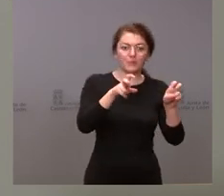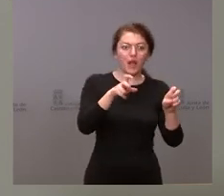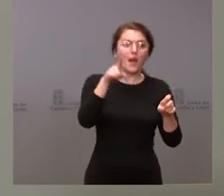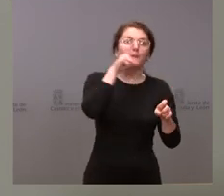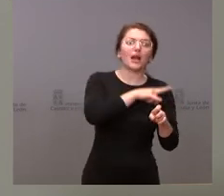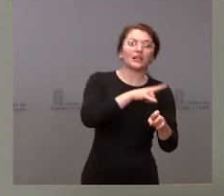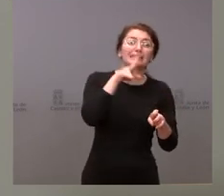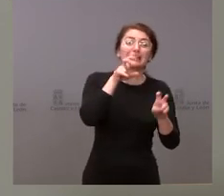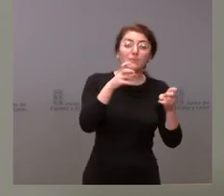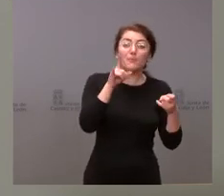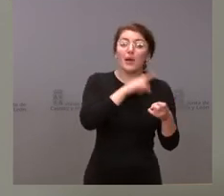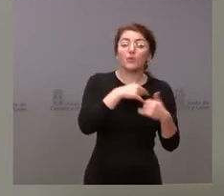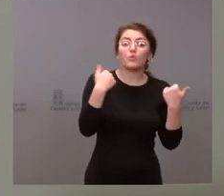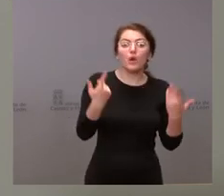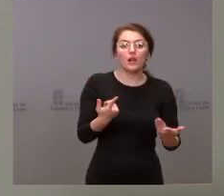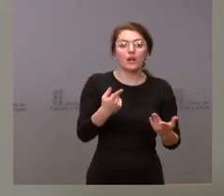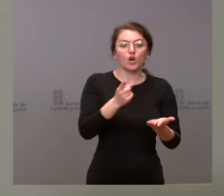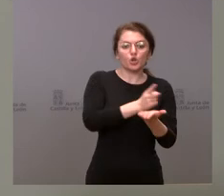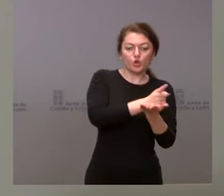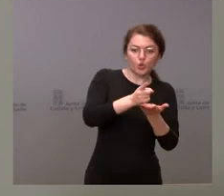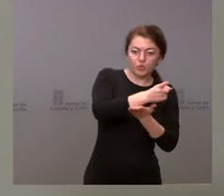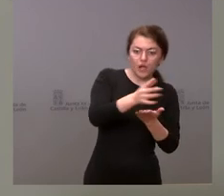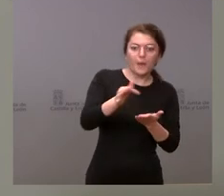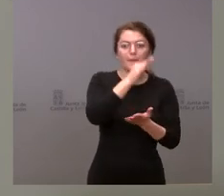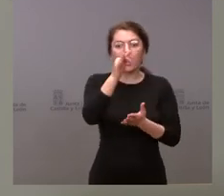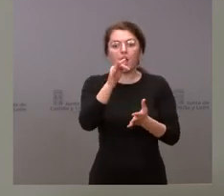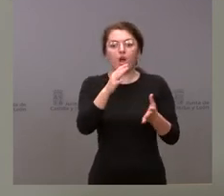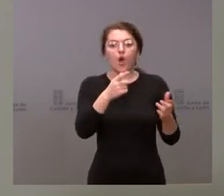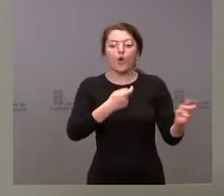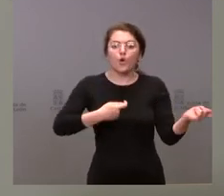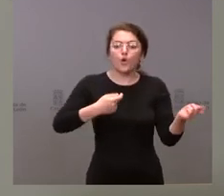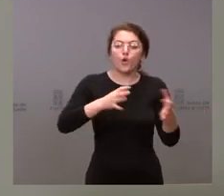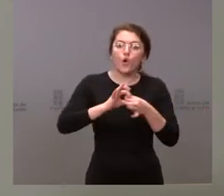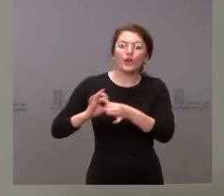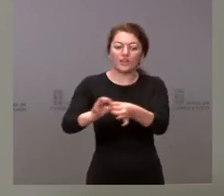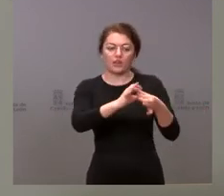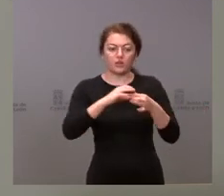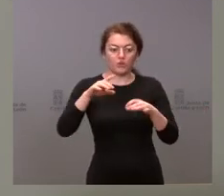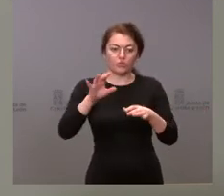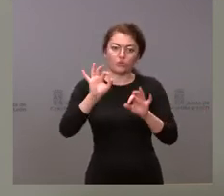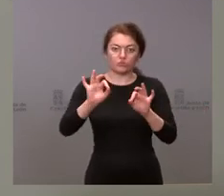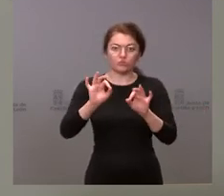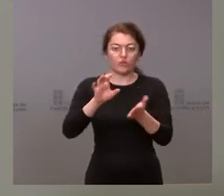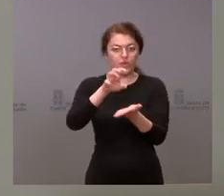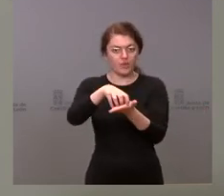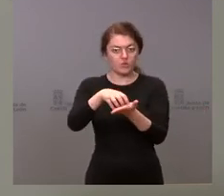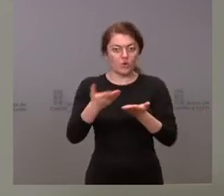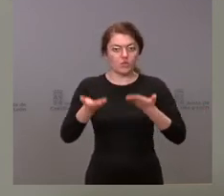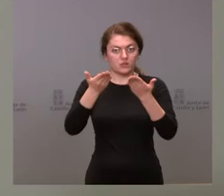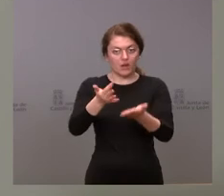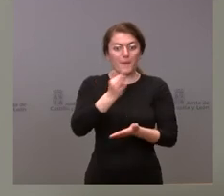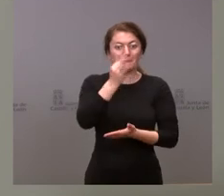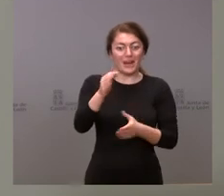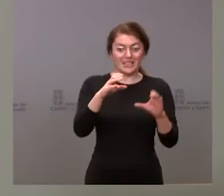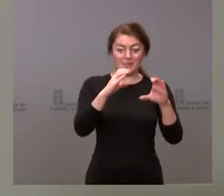coordinación con los centros asistenciales y es un tema de mejora los vehículos aquellos vehículos que tienen